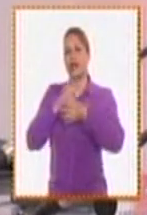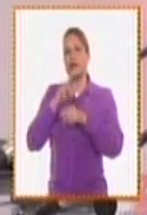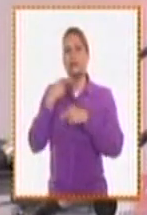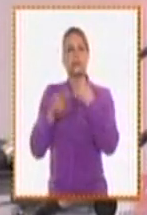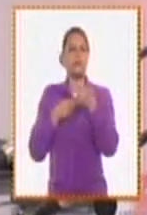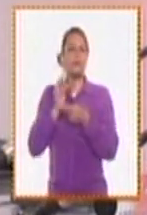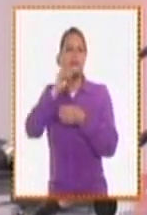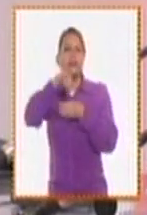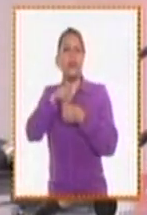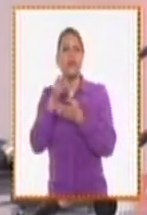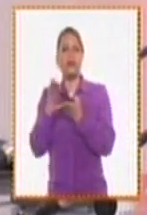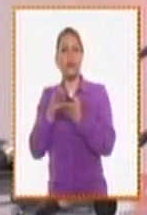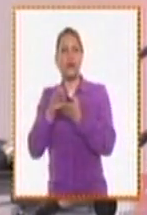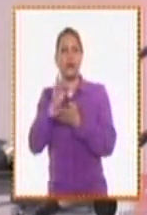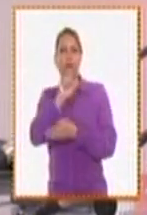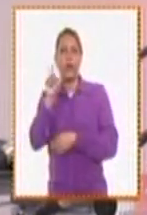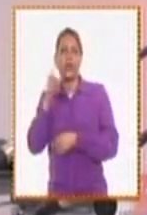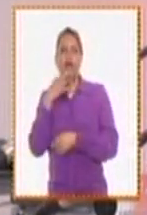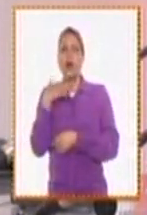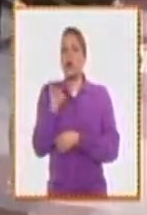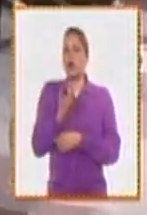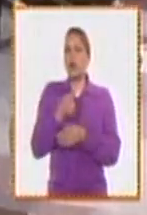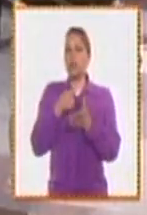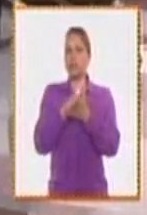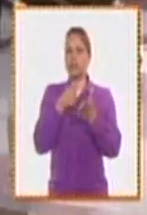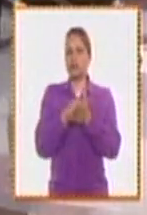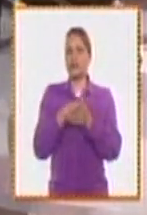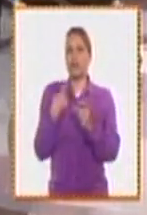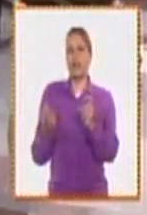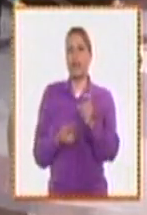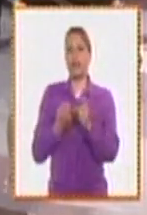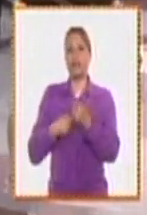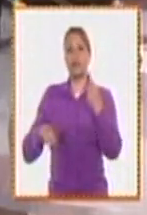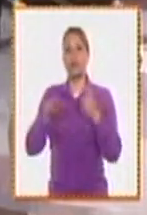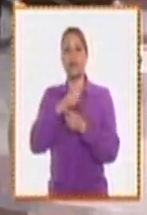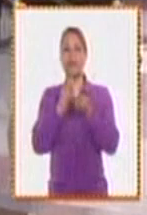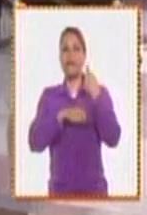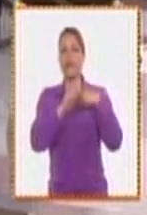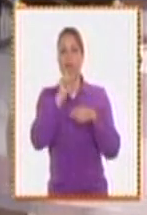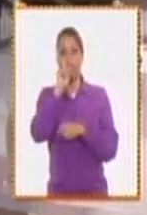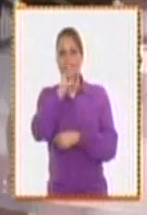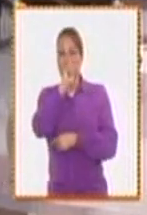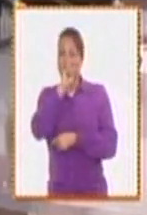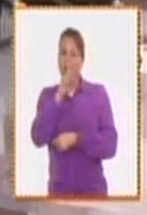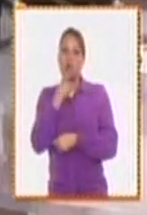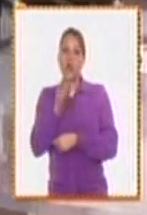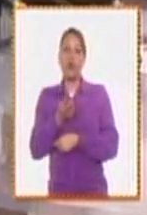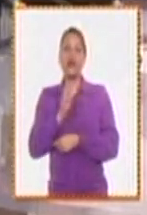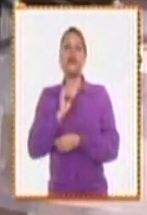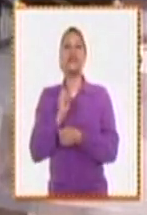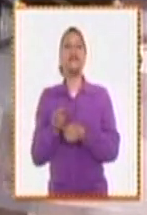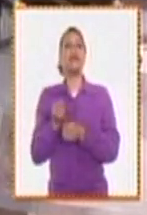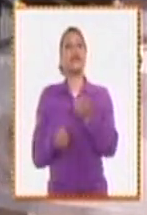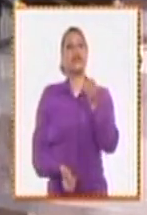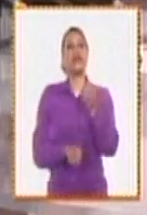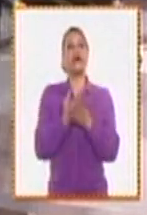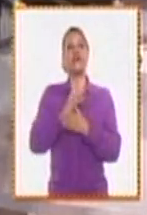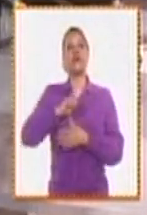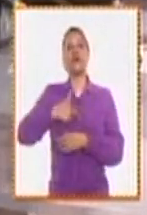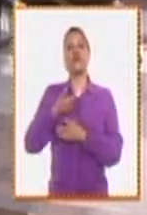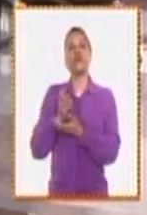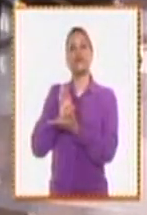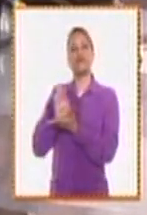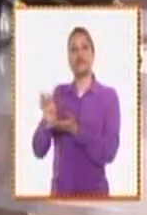haciendo en la escuela, de cómo se enfrenta el fenómeno, de cómo seguir pues creando una cultura de rechazo entre nuestros jóvenes